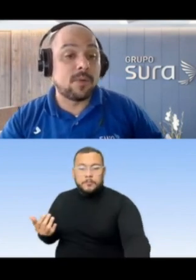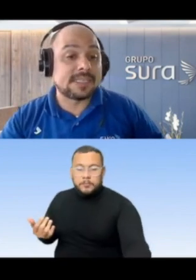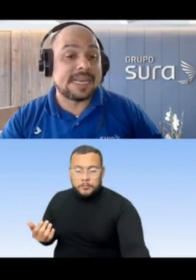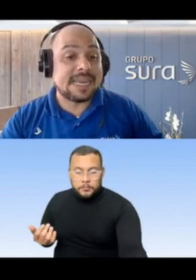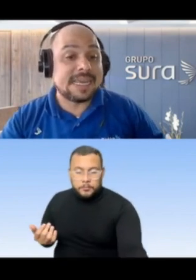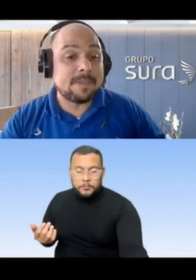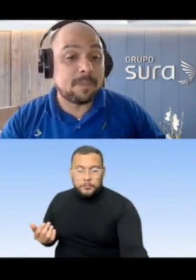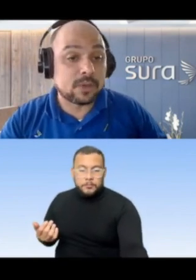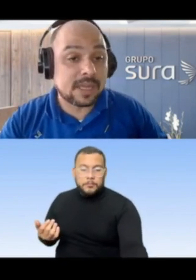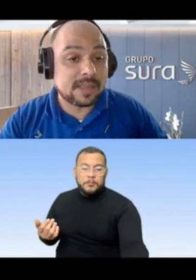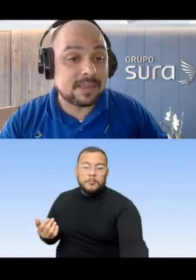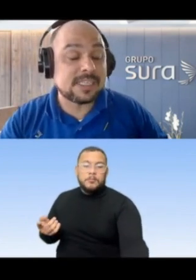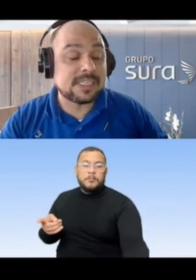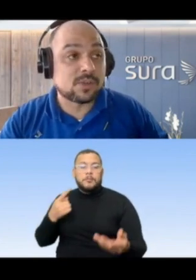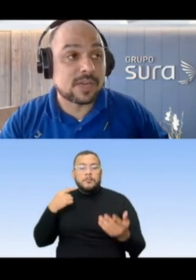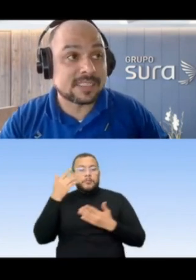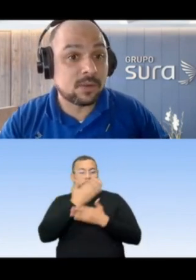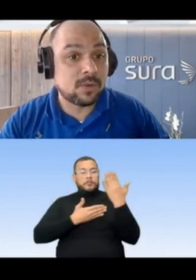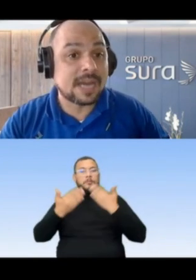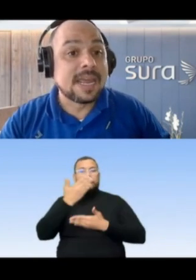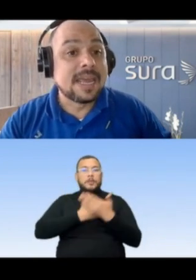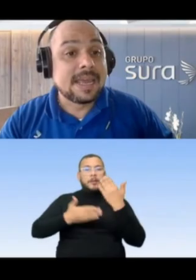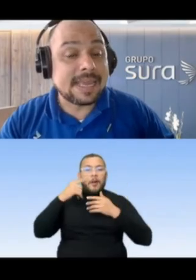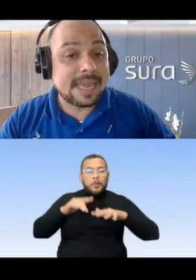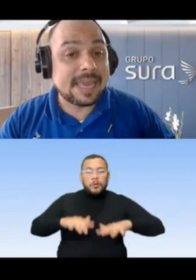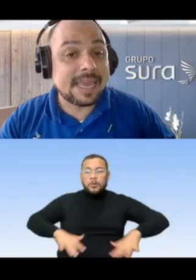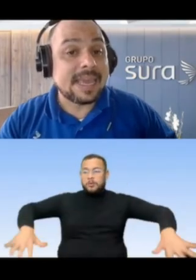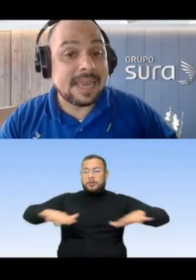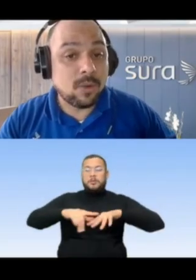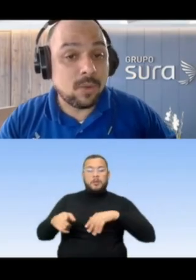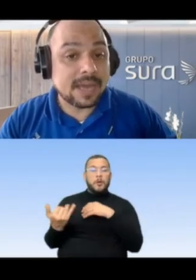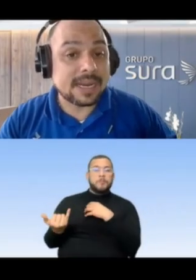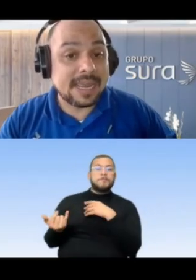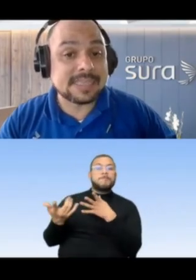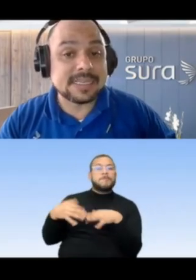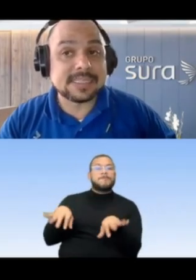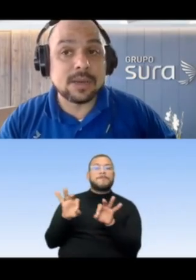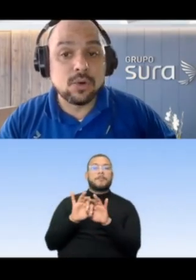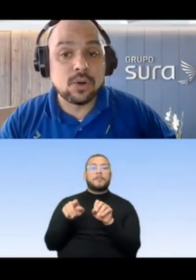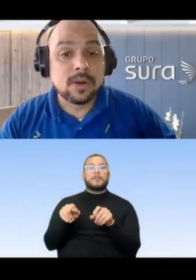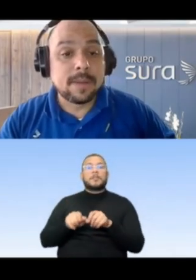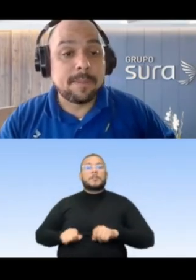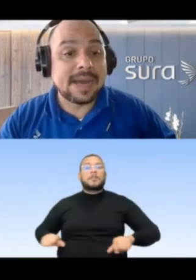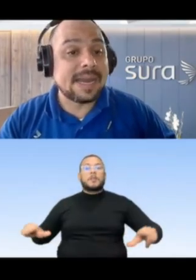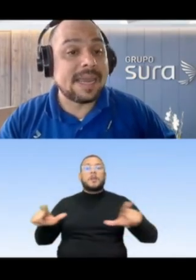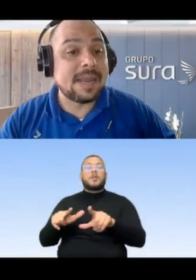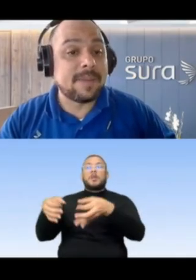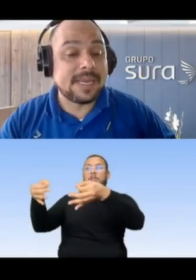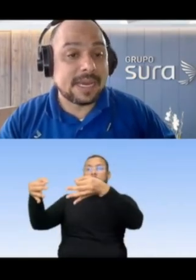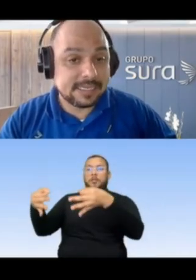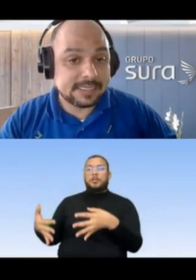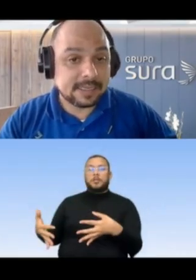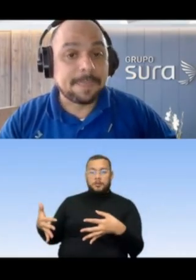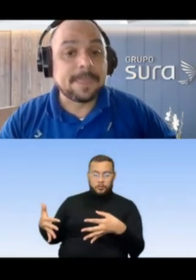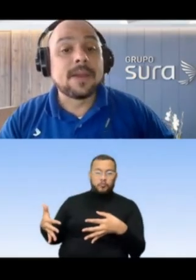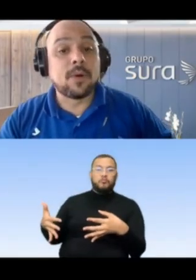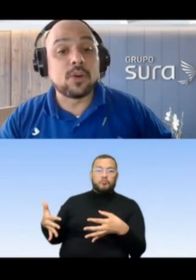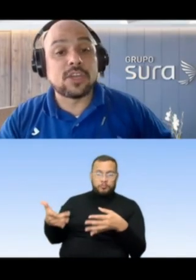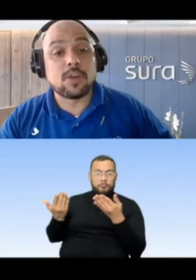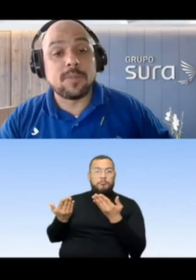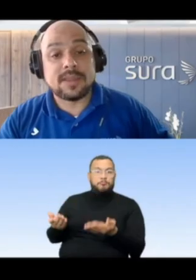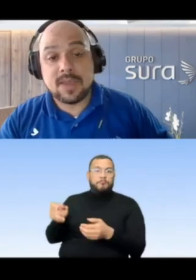venga, evaluemos la escena. Importantísimo asegurar que el lugar es seguro para el